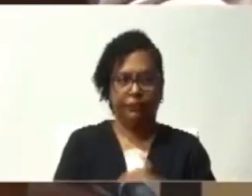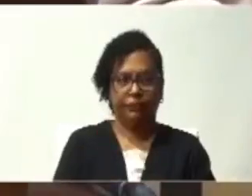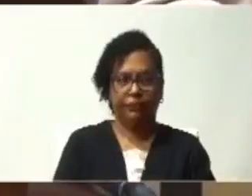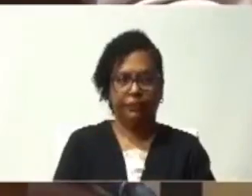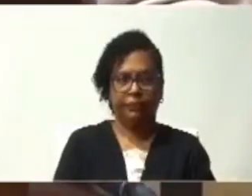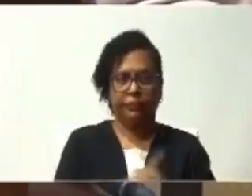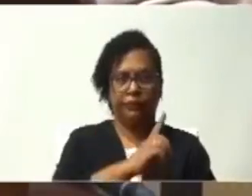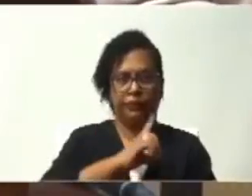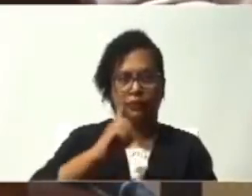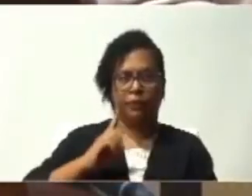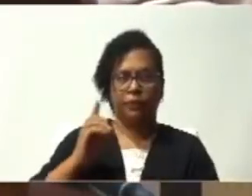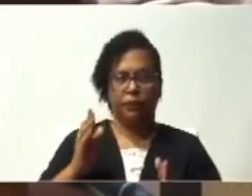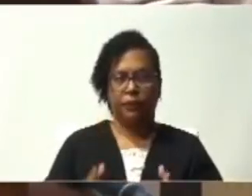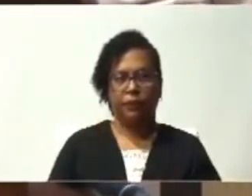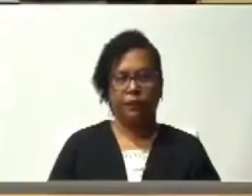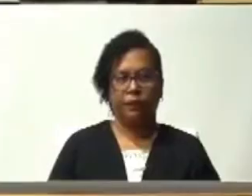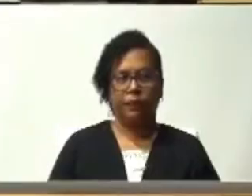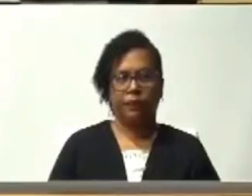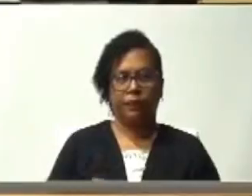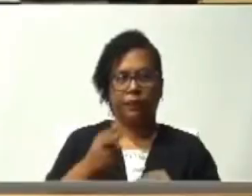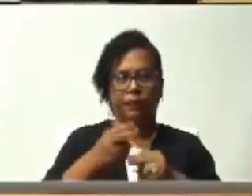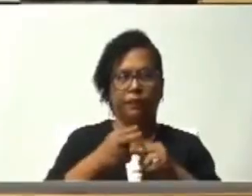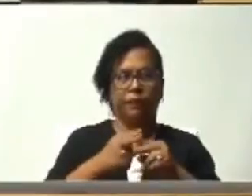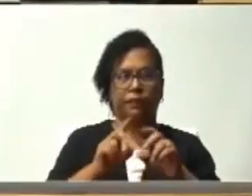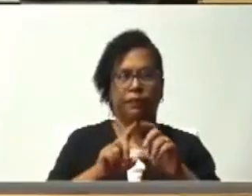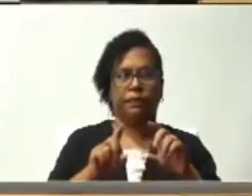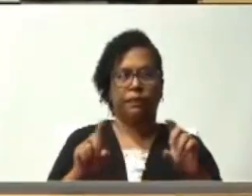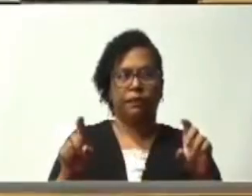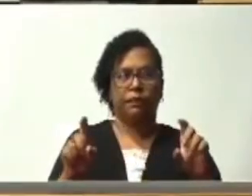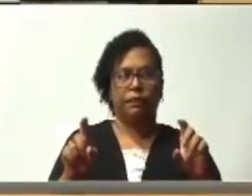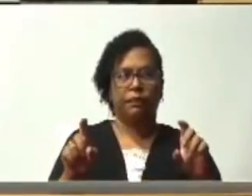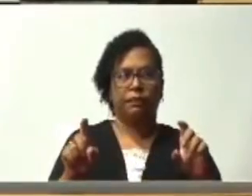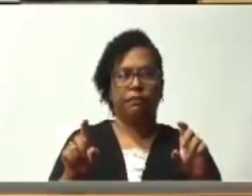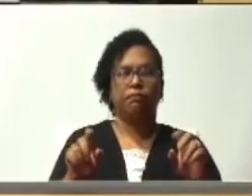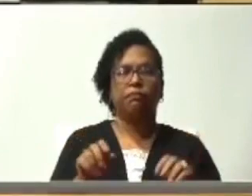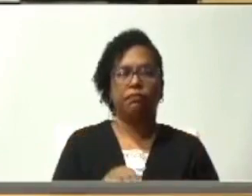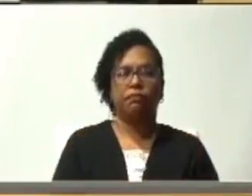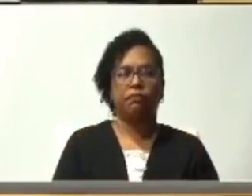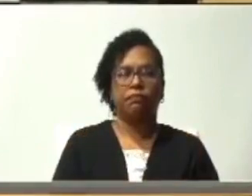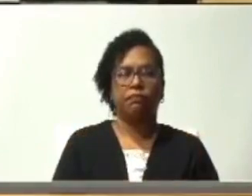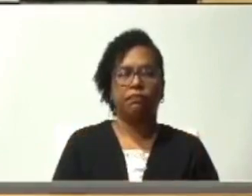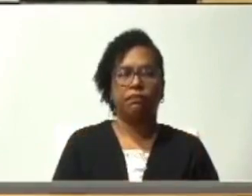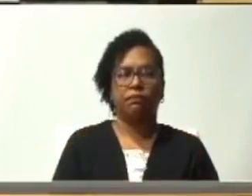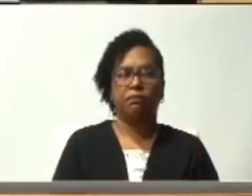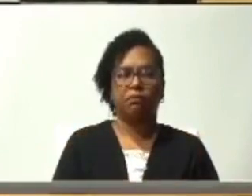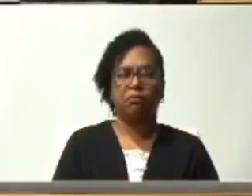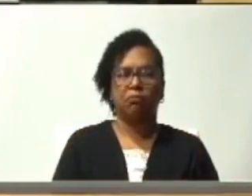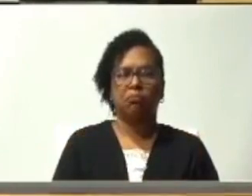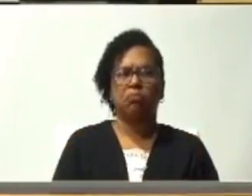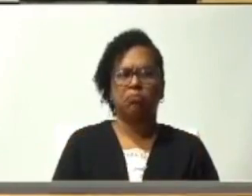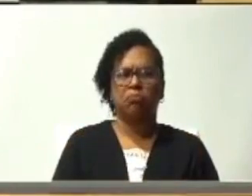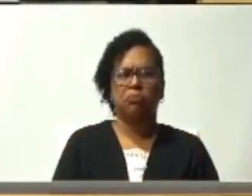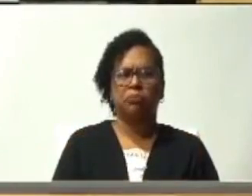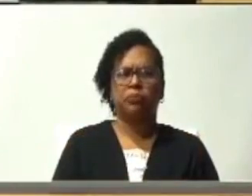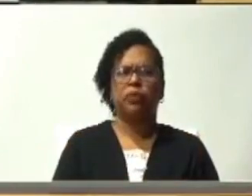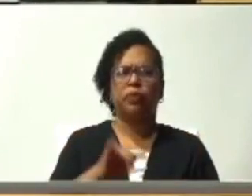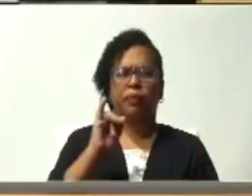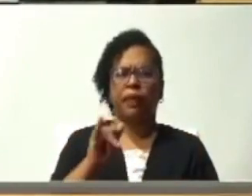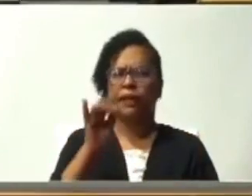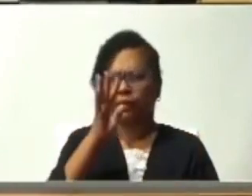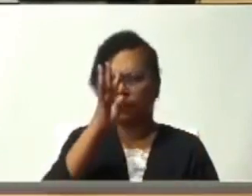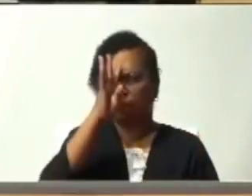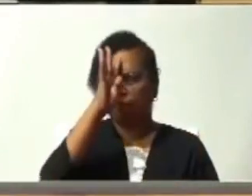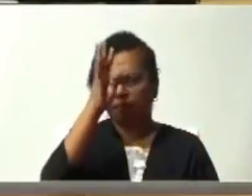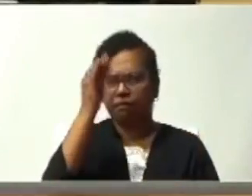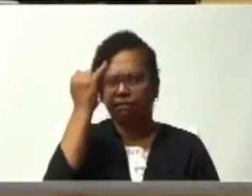Presidente, sencillo. Esta iniciativa ha venido corriendo en